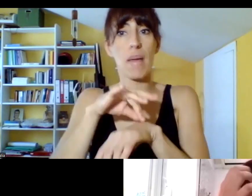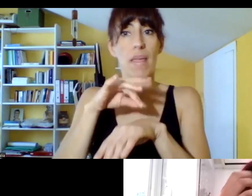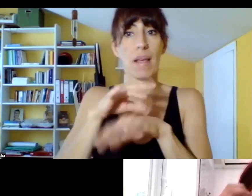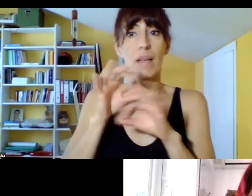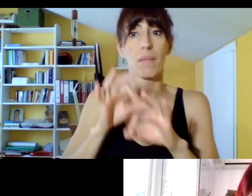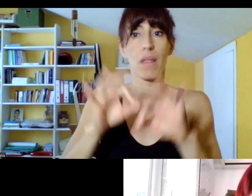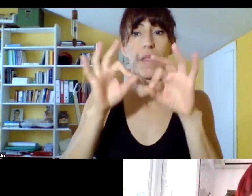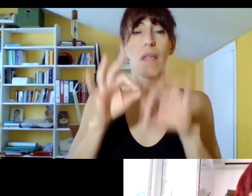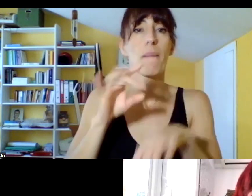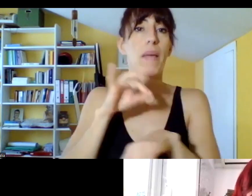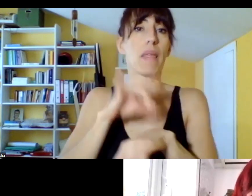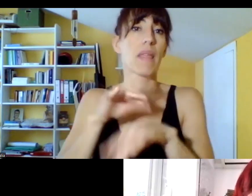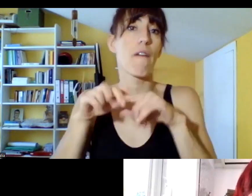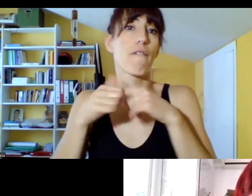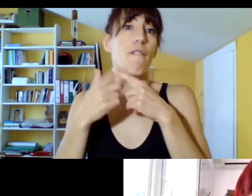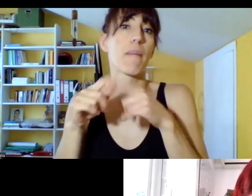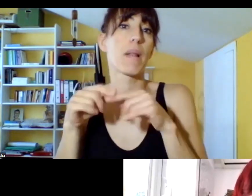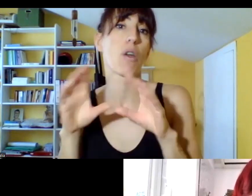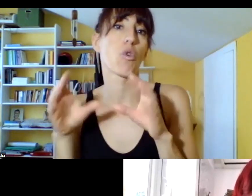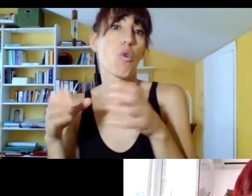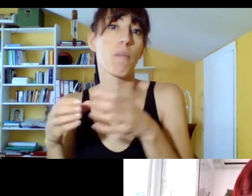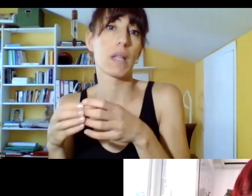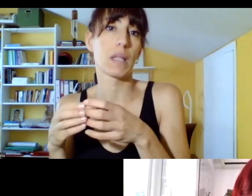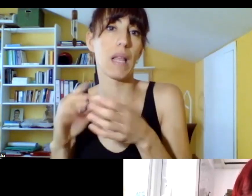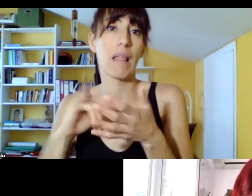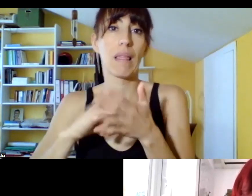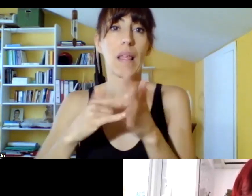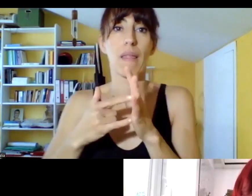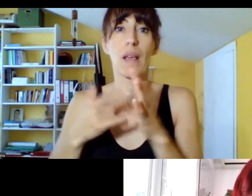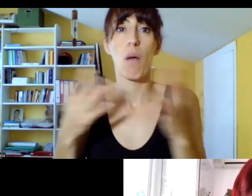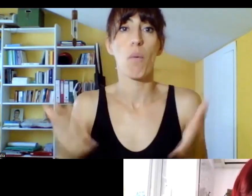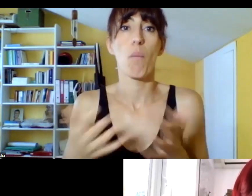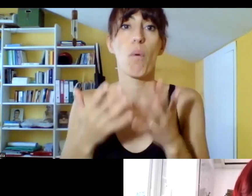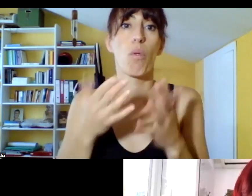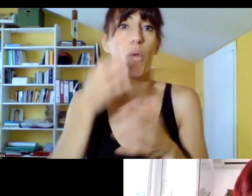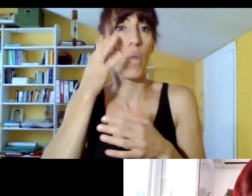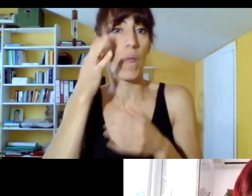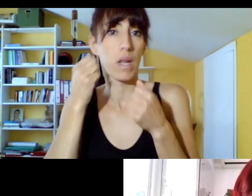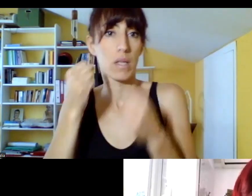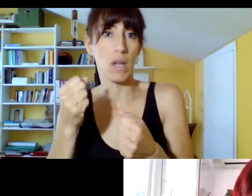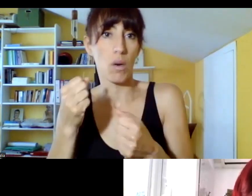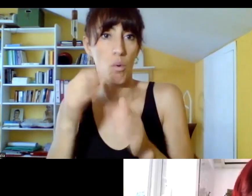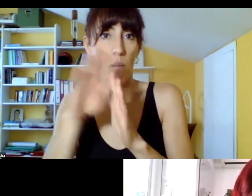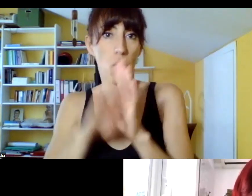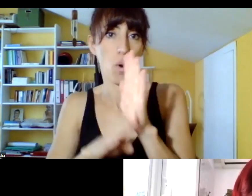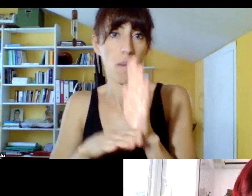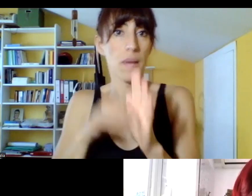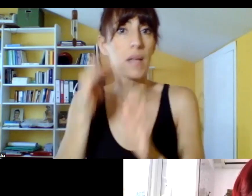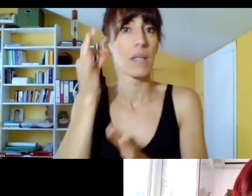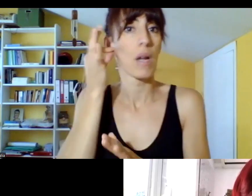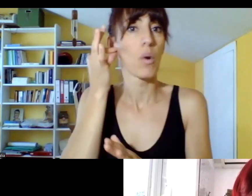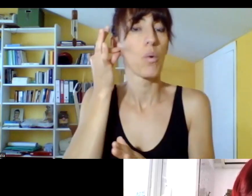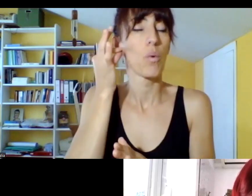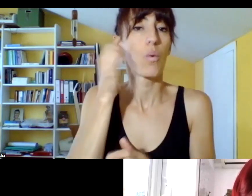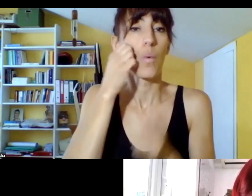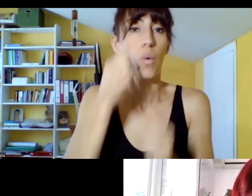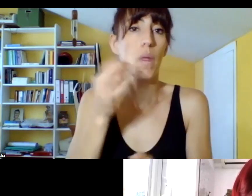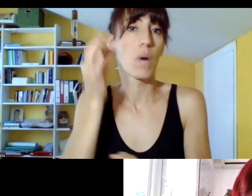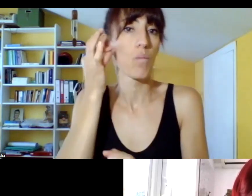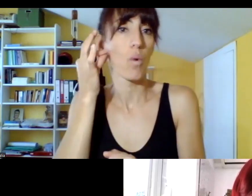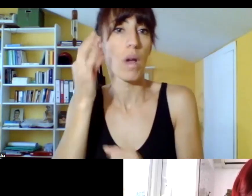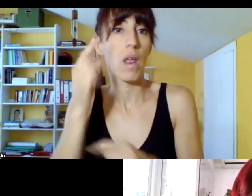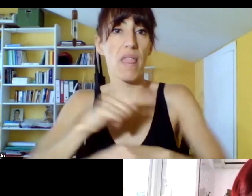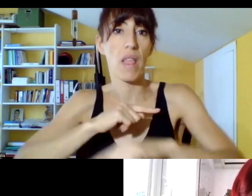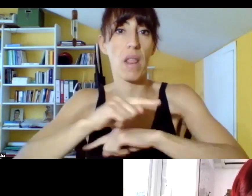y comunitaria, precisamente técnica de promoción de la salud del Programa de Salud de las Mujeres en la Dirección General de